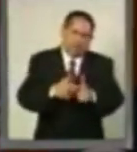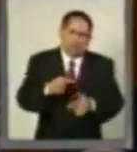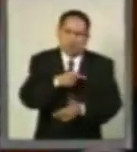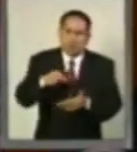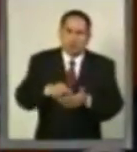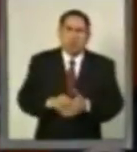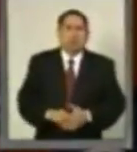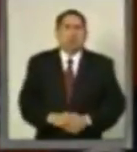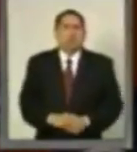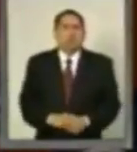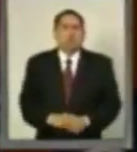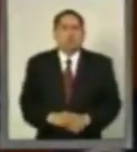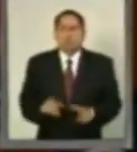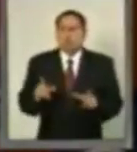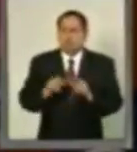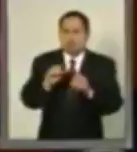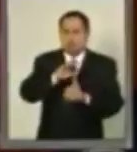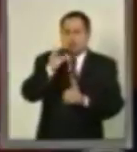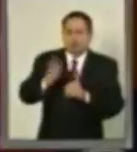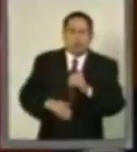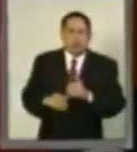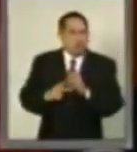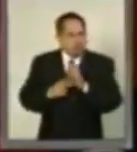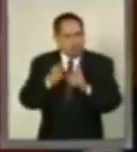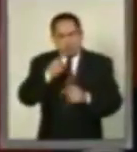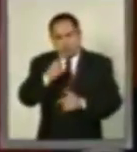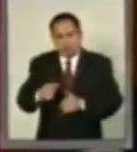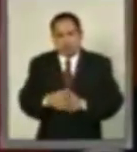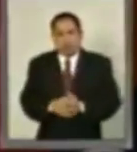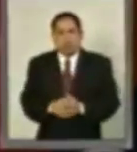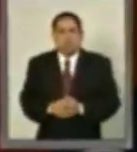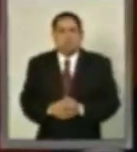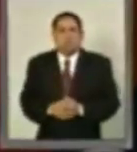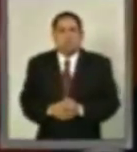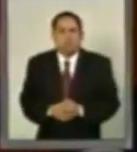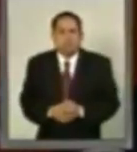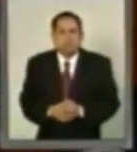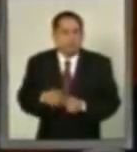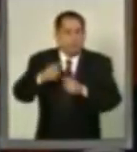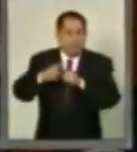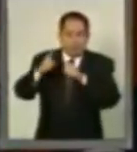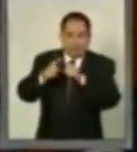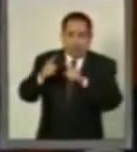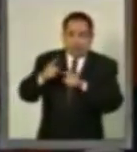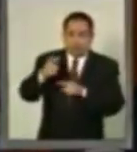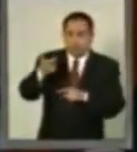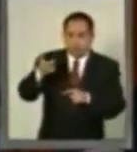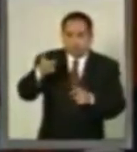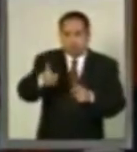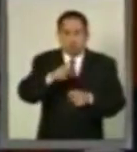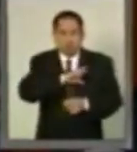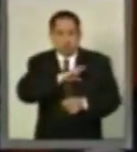lugar. Y termino reiterando, todas las aportaciones privadas